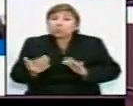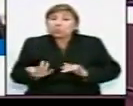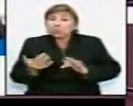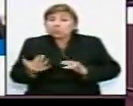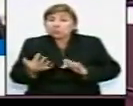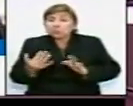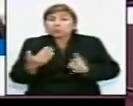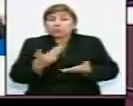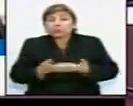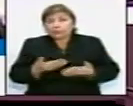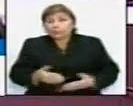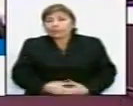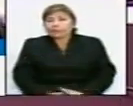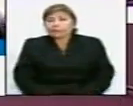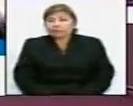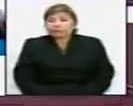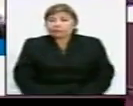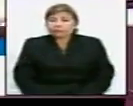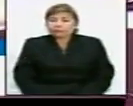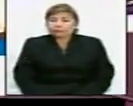salga lo antes posible.